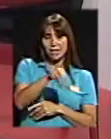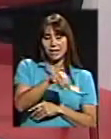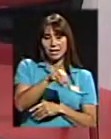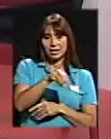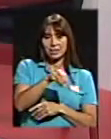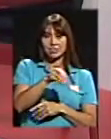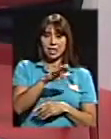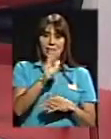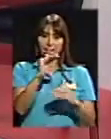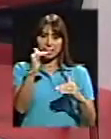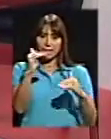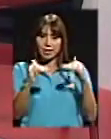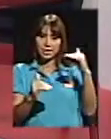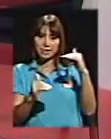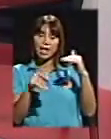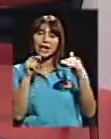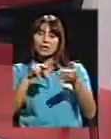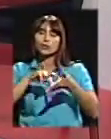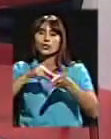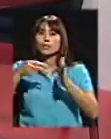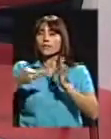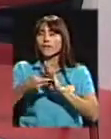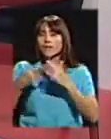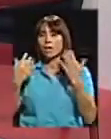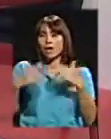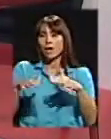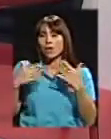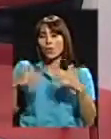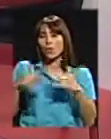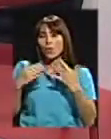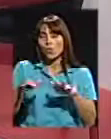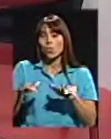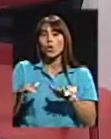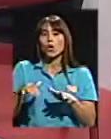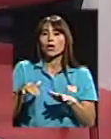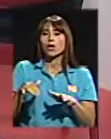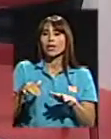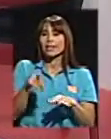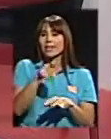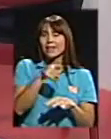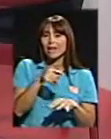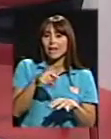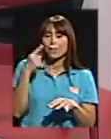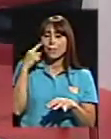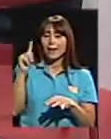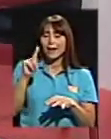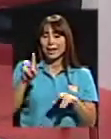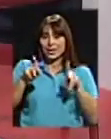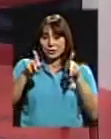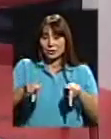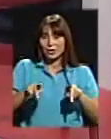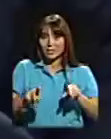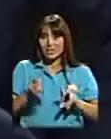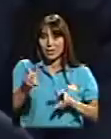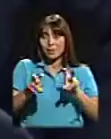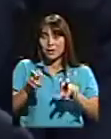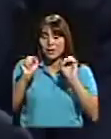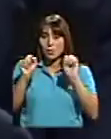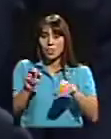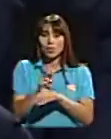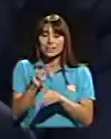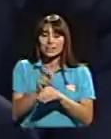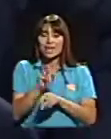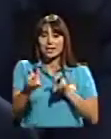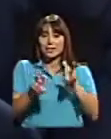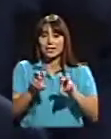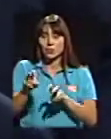premio importante para los inversionistas para invertir en colones, ¿verdad? Tal vez, no, Max, si en eso quiere ser muy